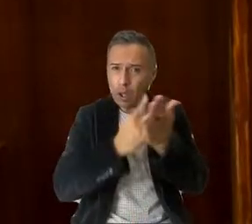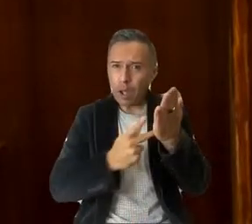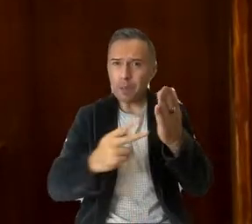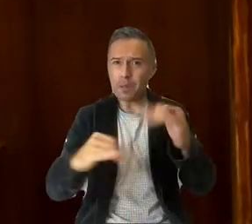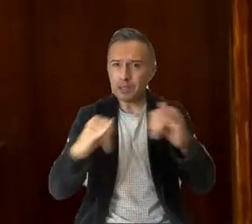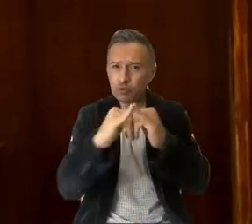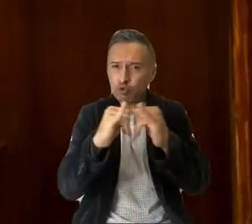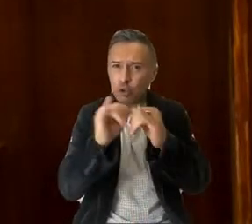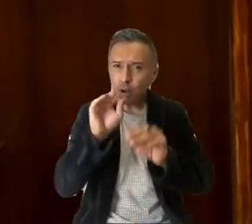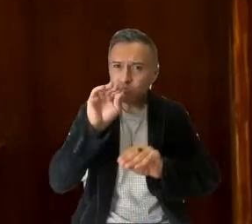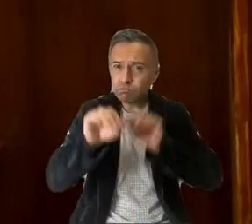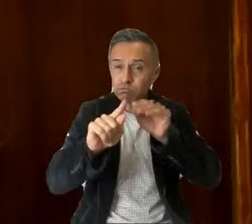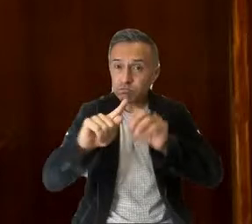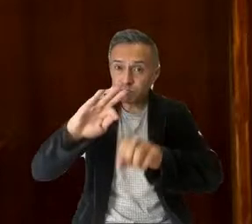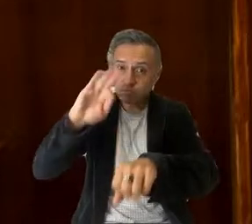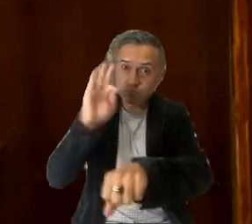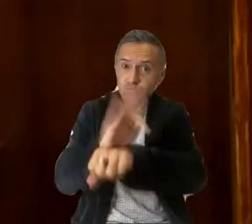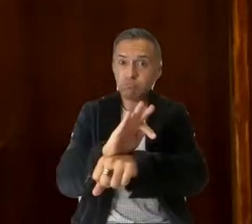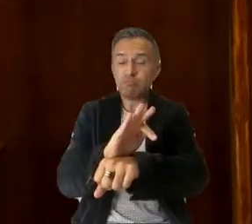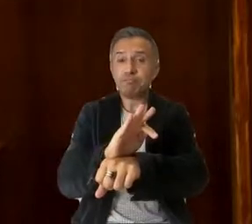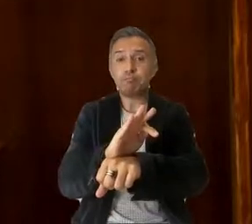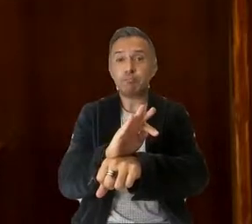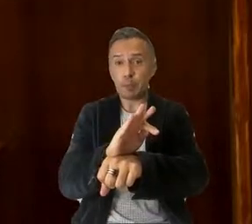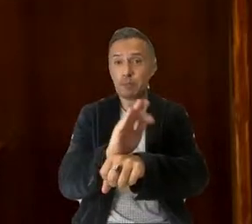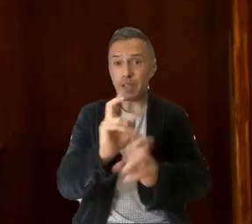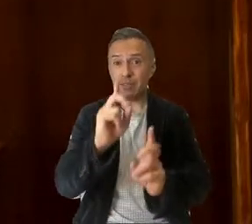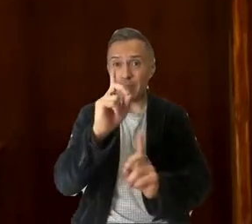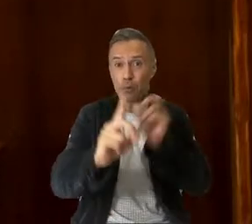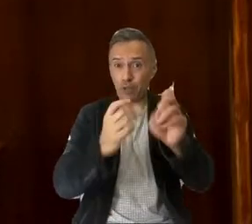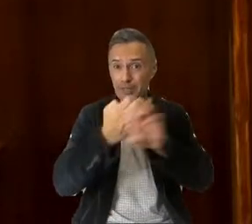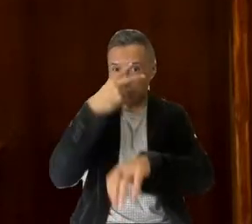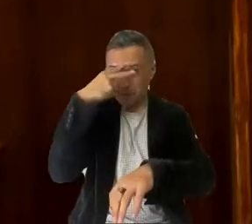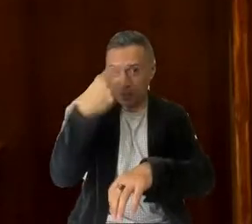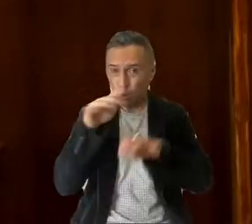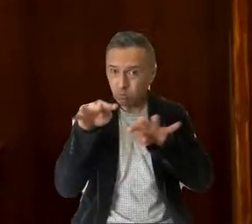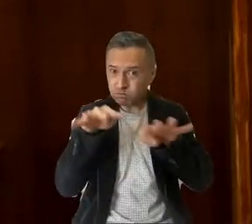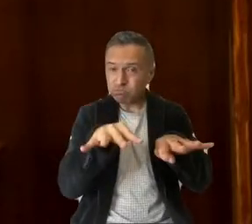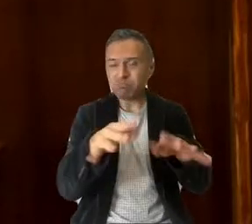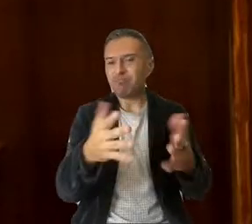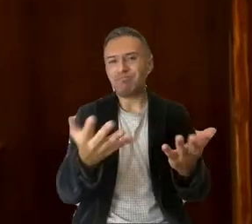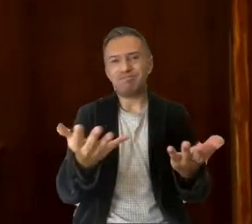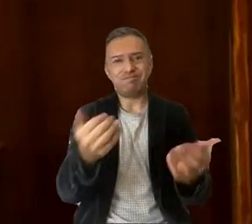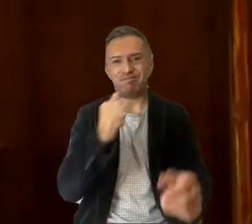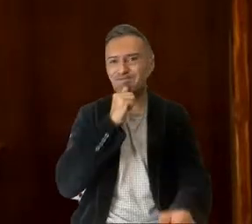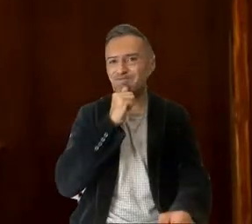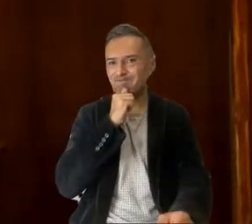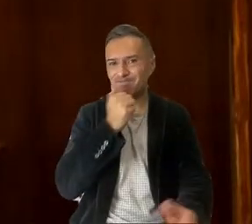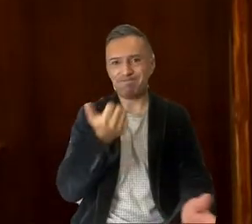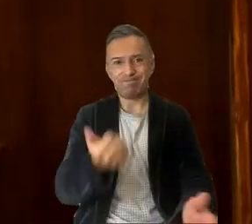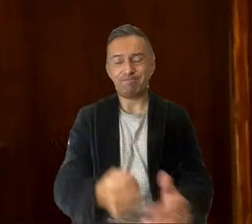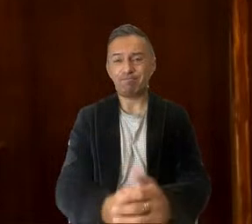permitan dignificar el deporte en nuestro estado.